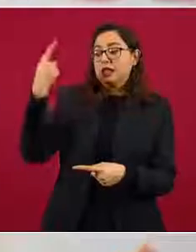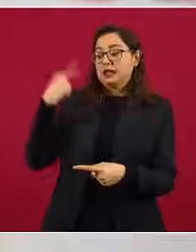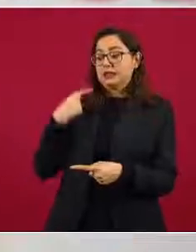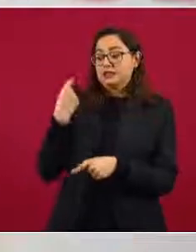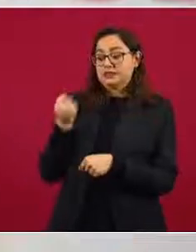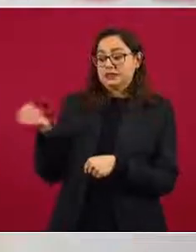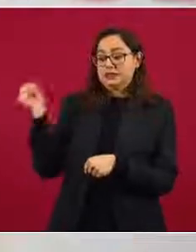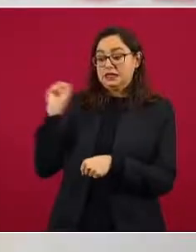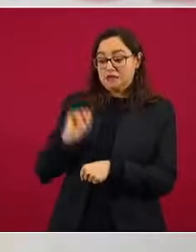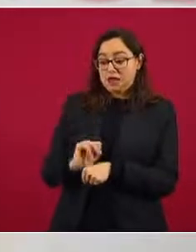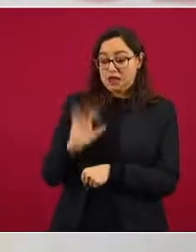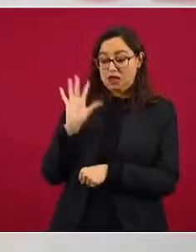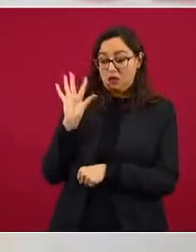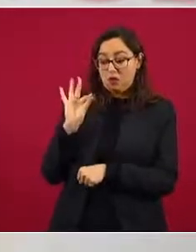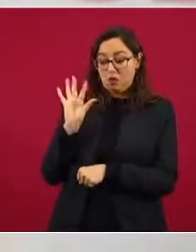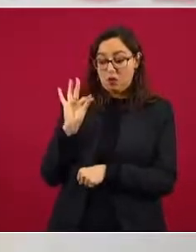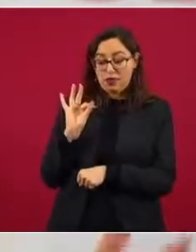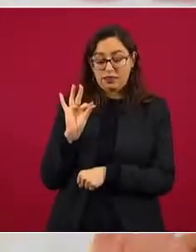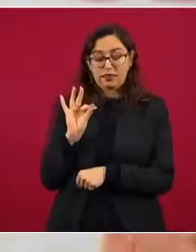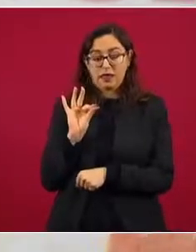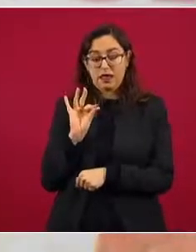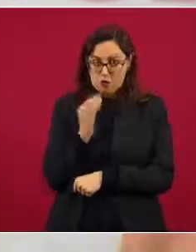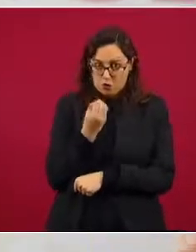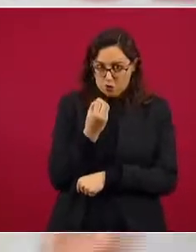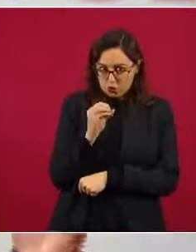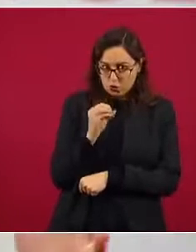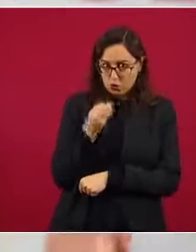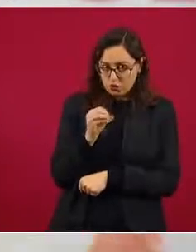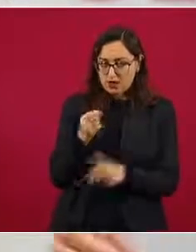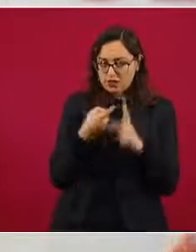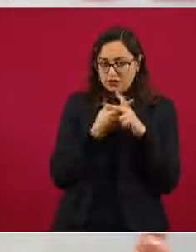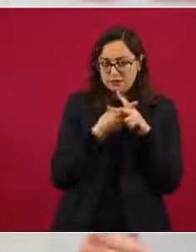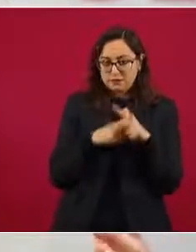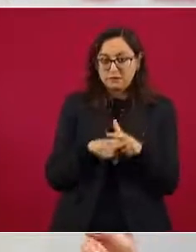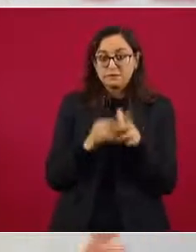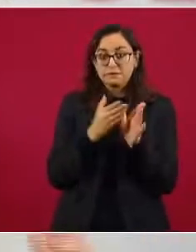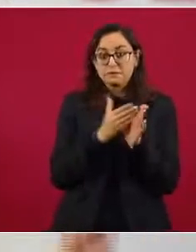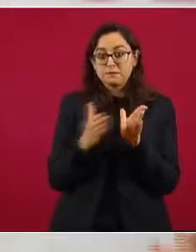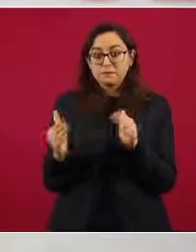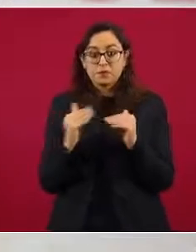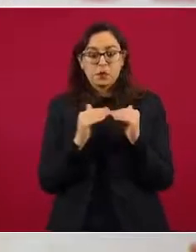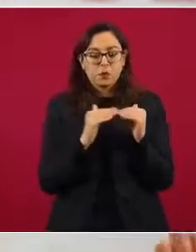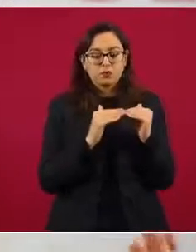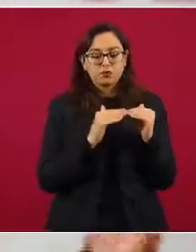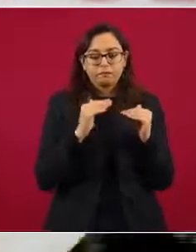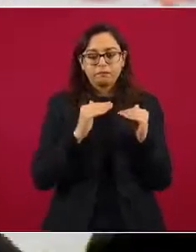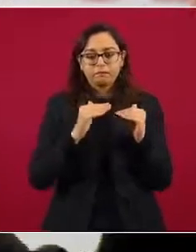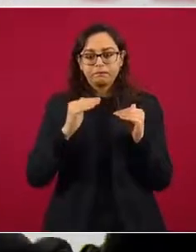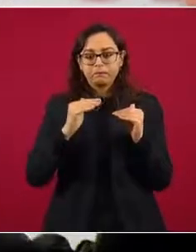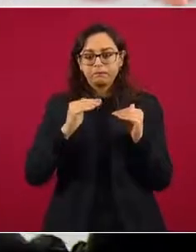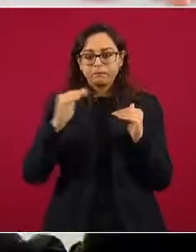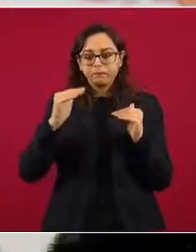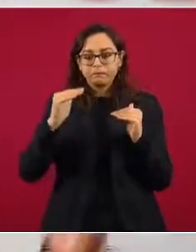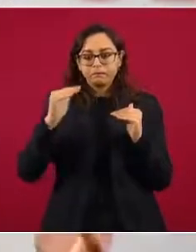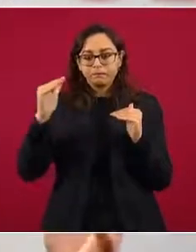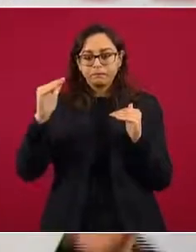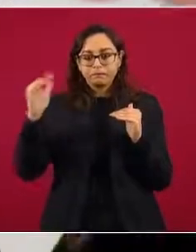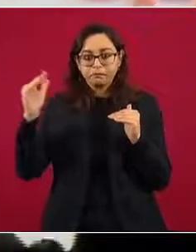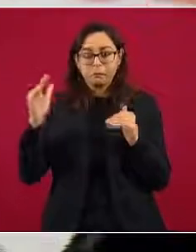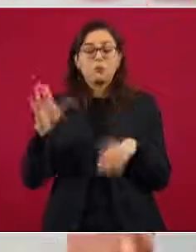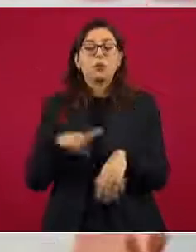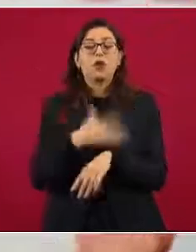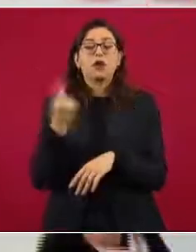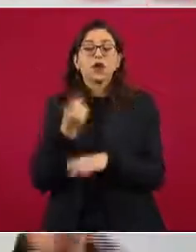del año, que es la primera semana de octubre, fue un cambio muy importante en la trayectoria. Habíamos tenido una